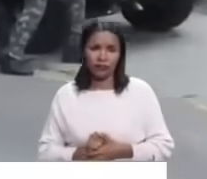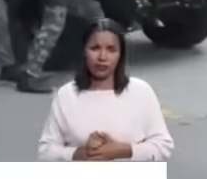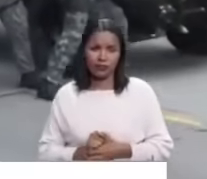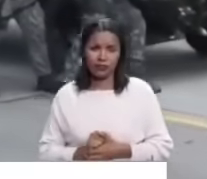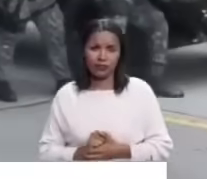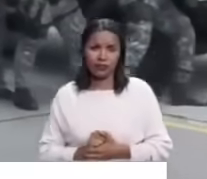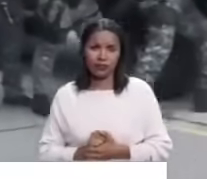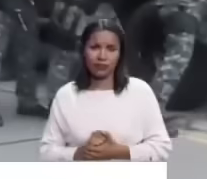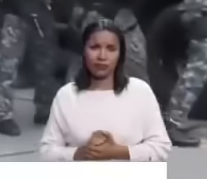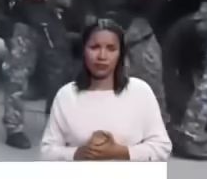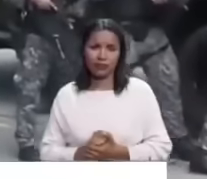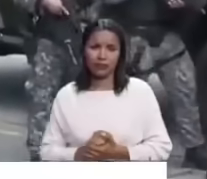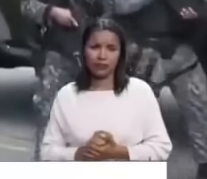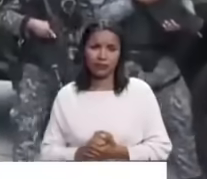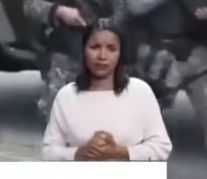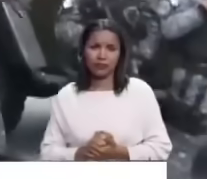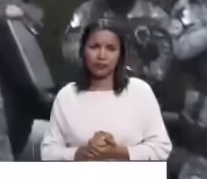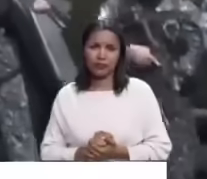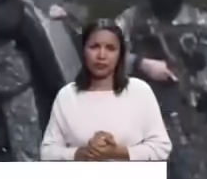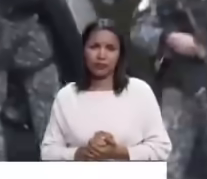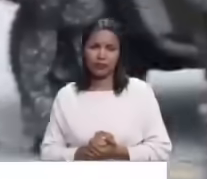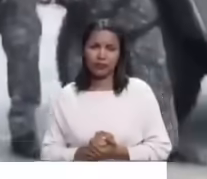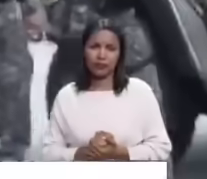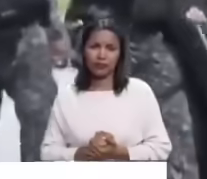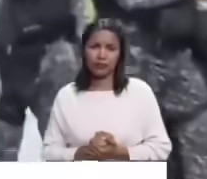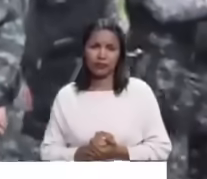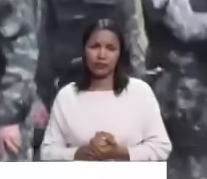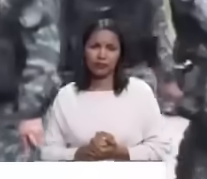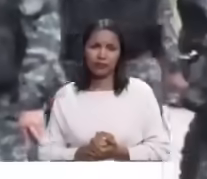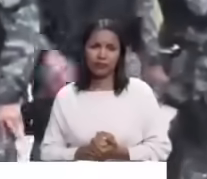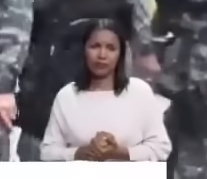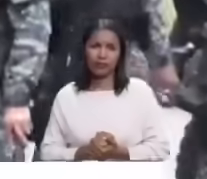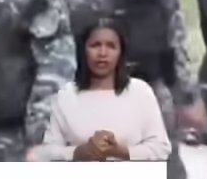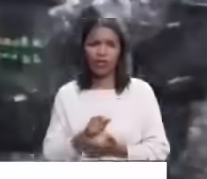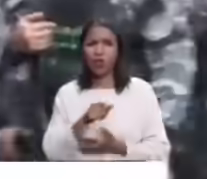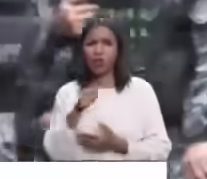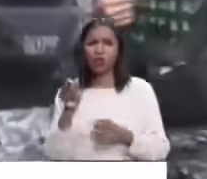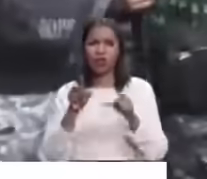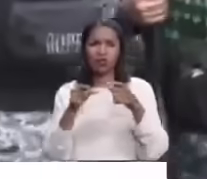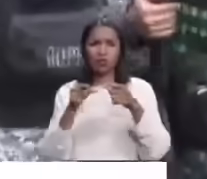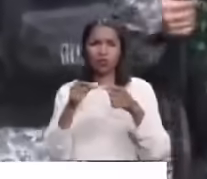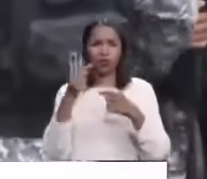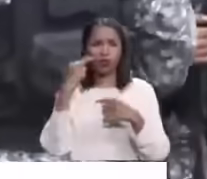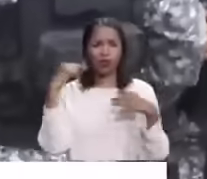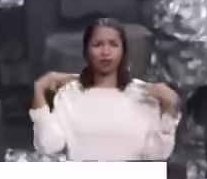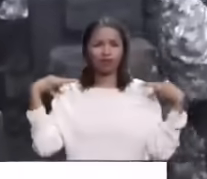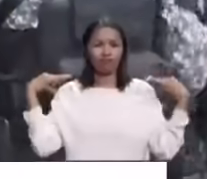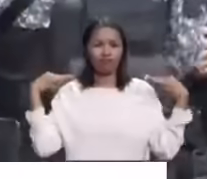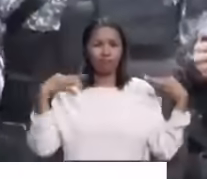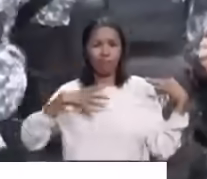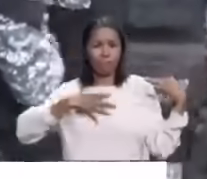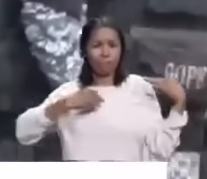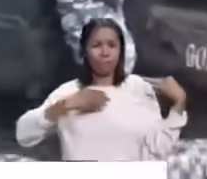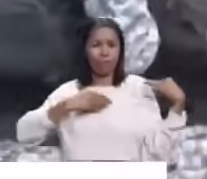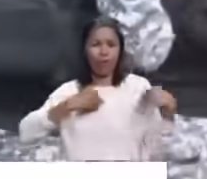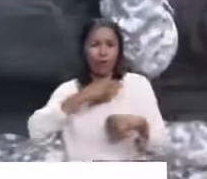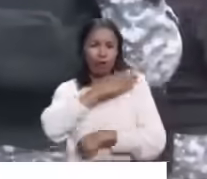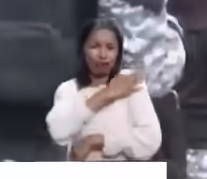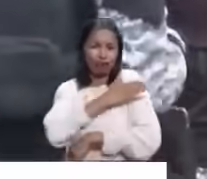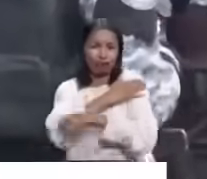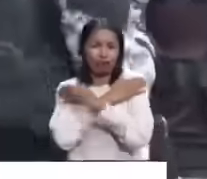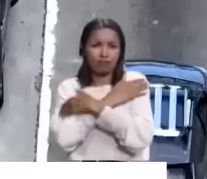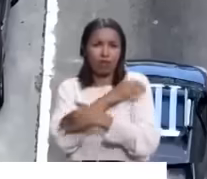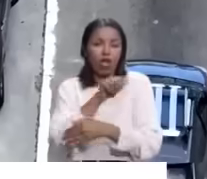dentro del auto. Están vestidos de blanco, distinto a el uniforme regular de las Fuerzas Especiales o